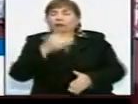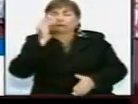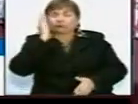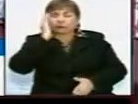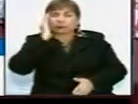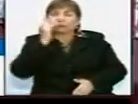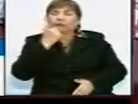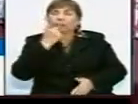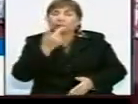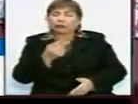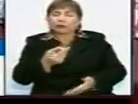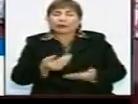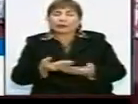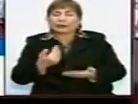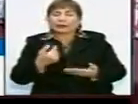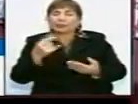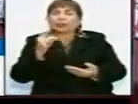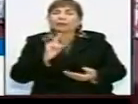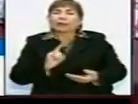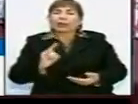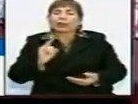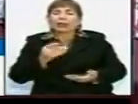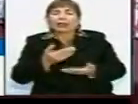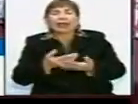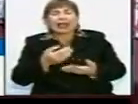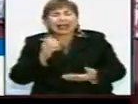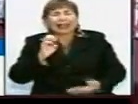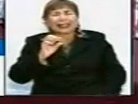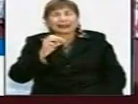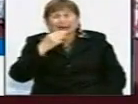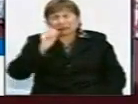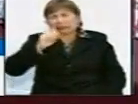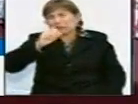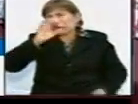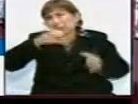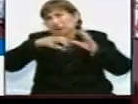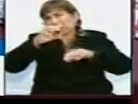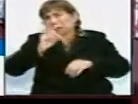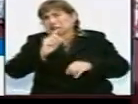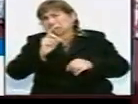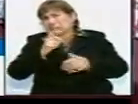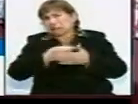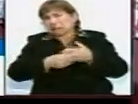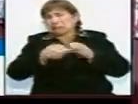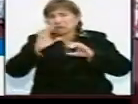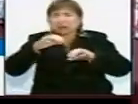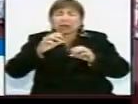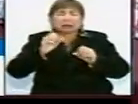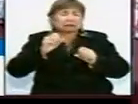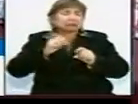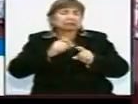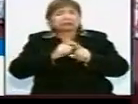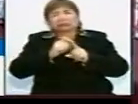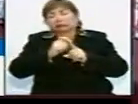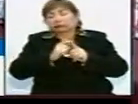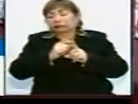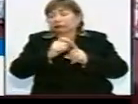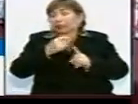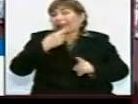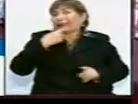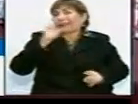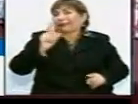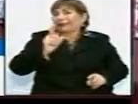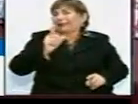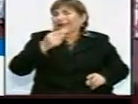manifestó anteriormente es el en fin el fenol y sé si va a llover no va a llover esto puede estar asociada al fenomenal niño de la niña pero ahí no nos